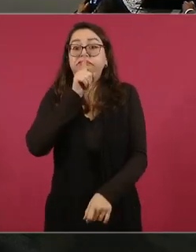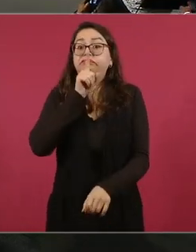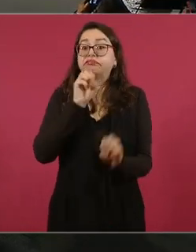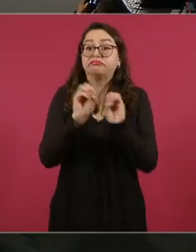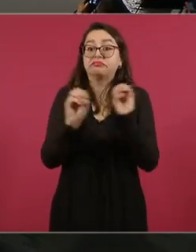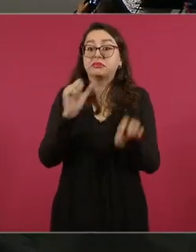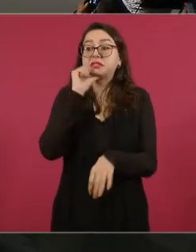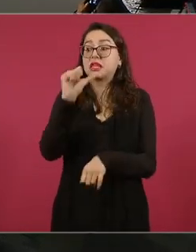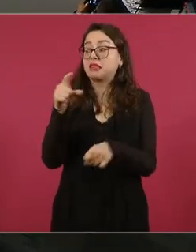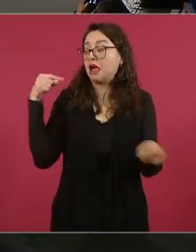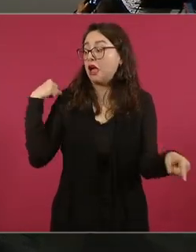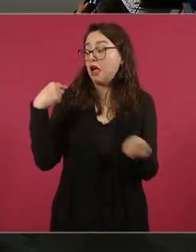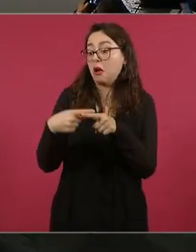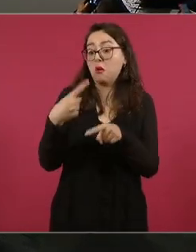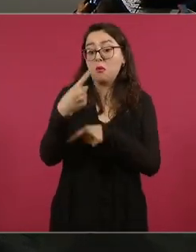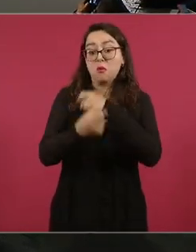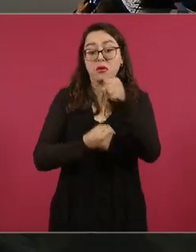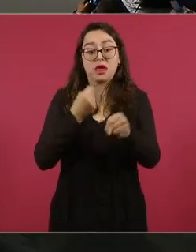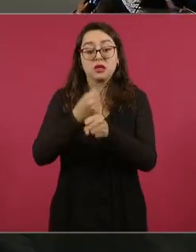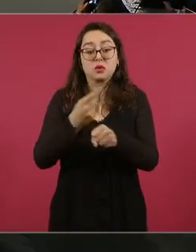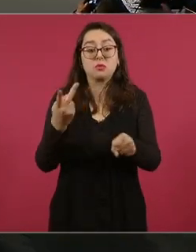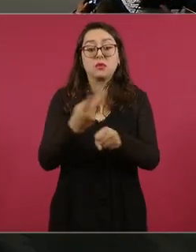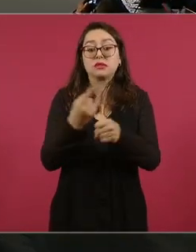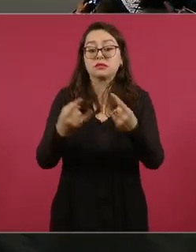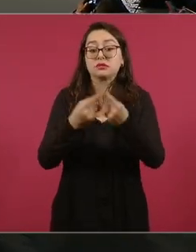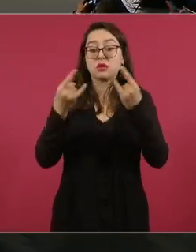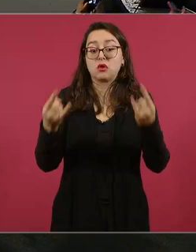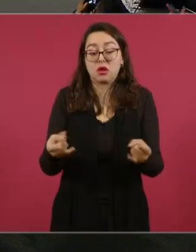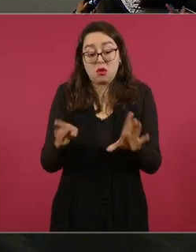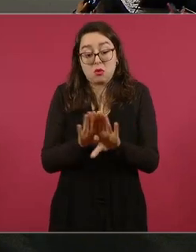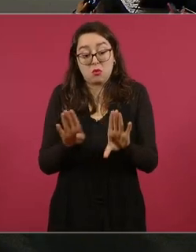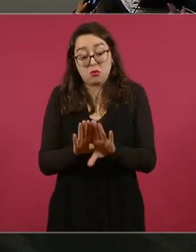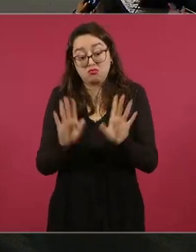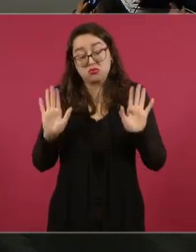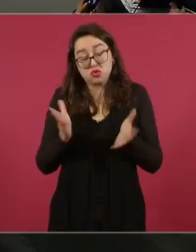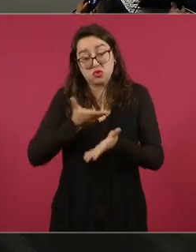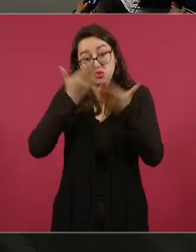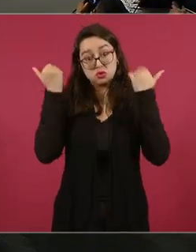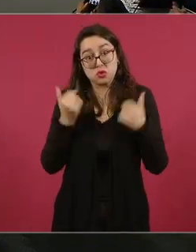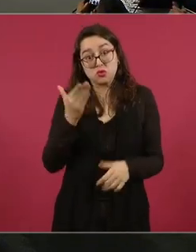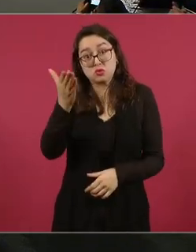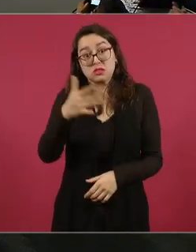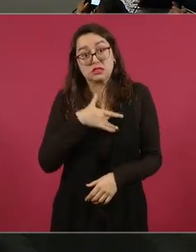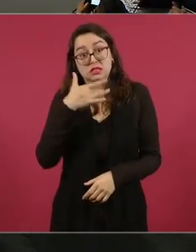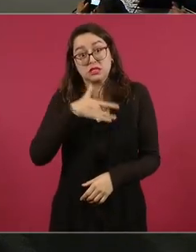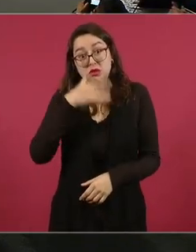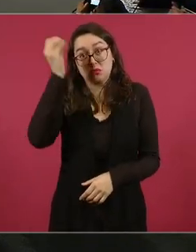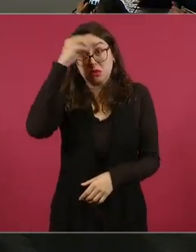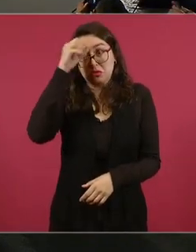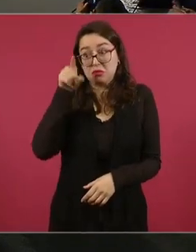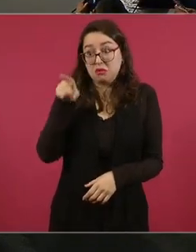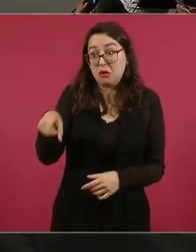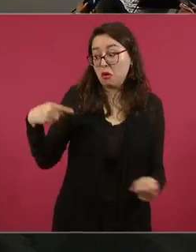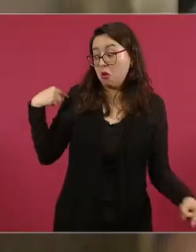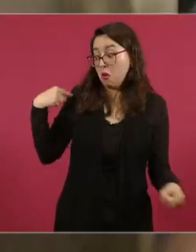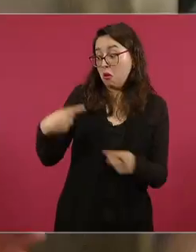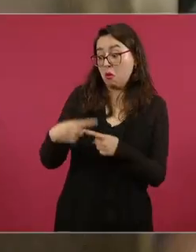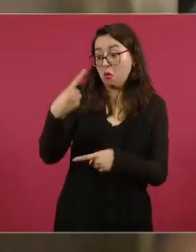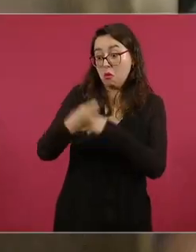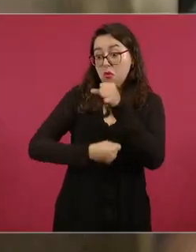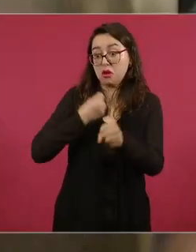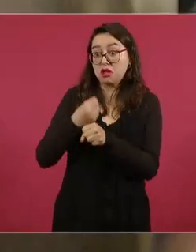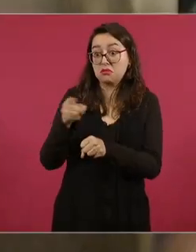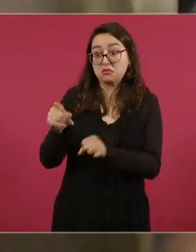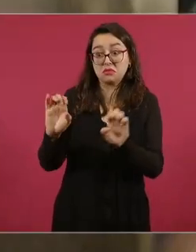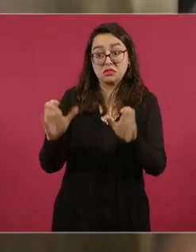Damián. Y queda entonces ese caso, no sé si usted coincida, yo respetaría su opinión, como un caso de impunidad, porque ya pasó más de un año y no se puede